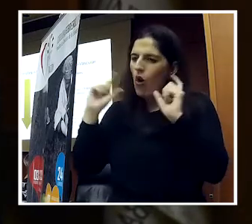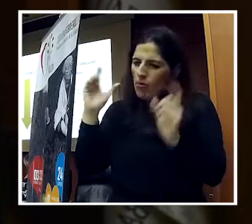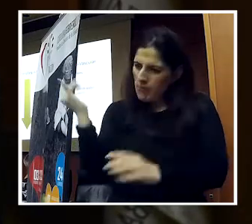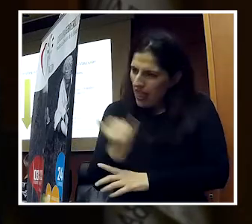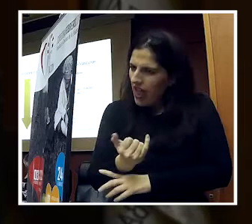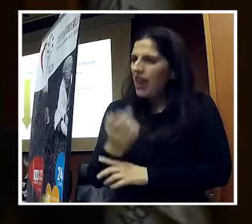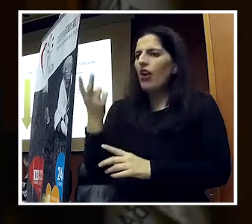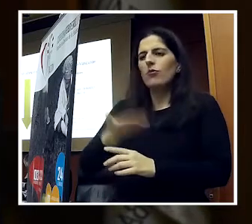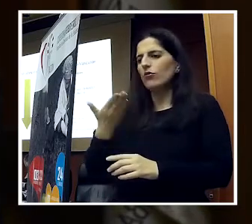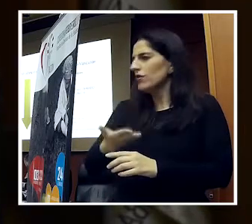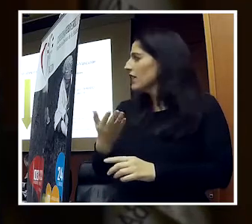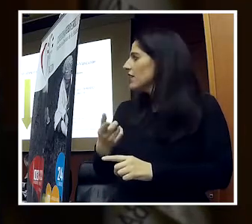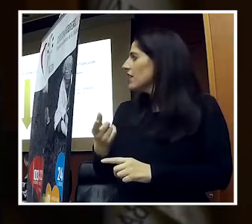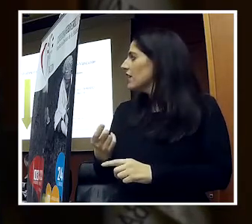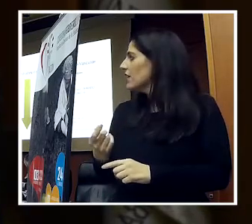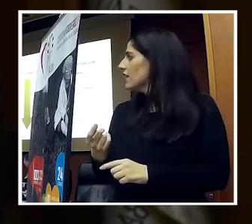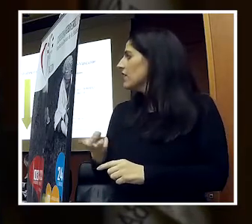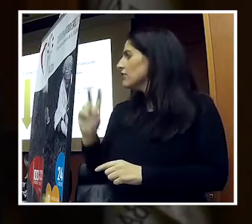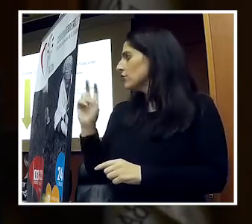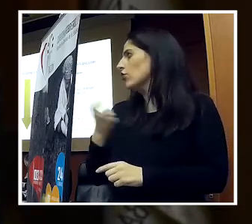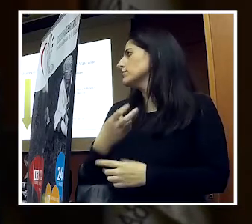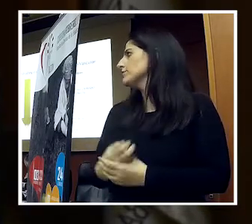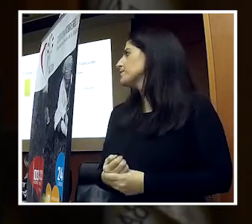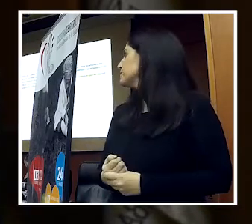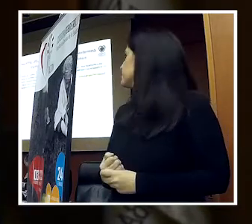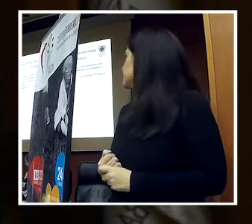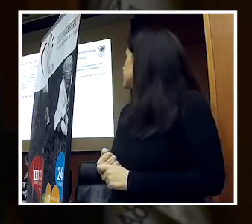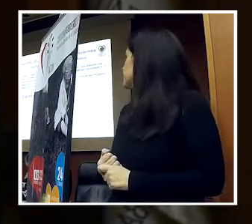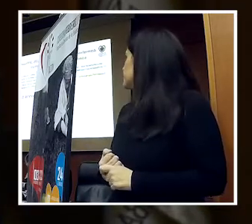largo del tiempo, la abstinencia tabáquica, etcétera, etcétera.